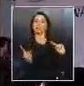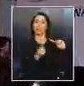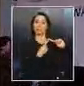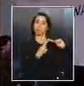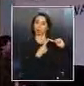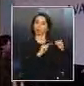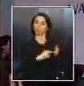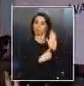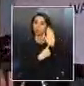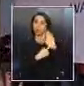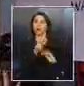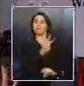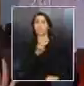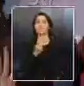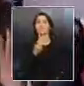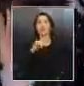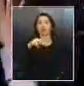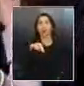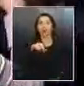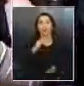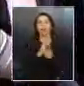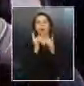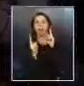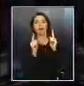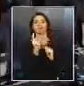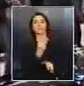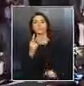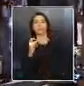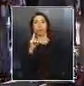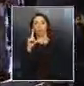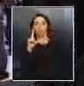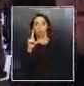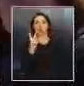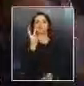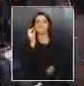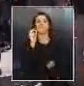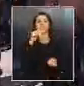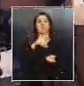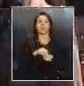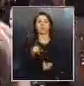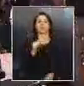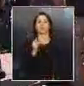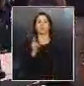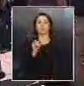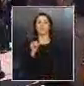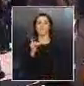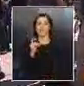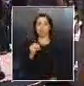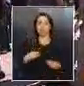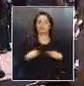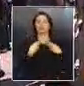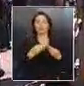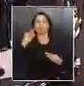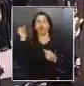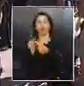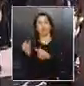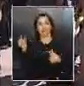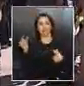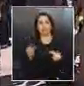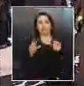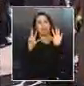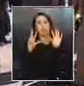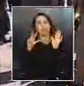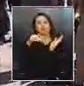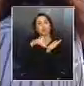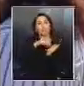entre el 22 de junio y el 22 de Julio para 20,000 subsidios que se se entregaron a nivel nacional de esos 8,500 como yo les